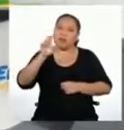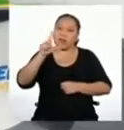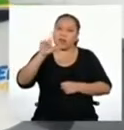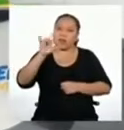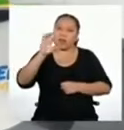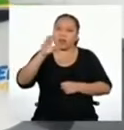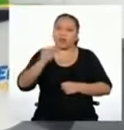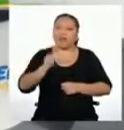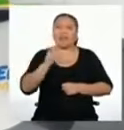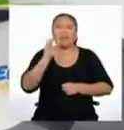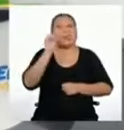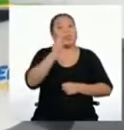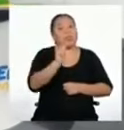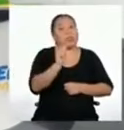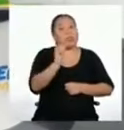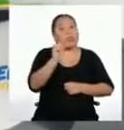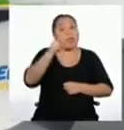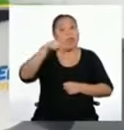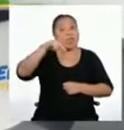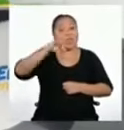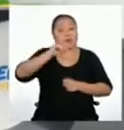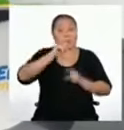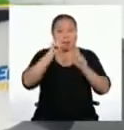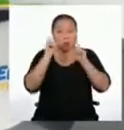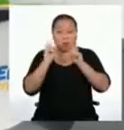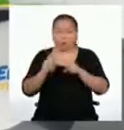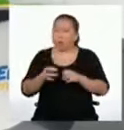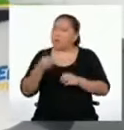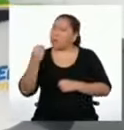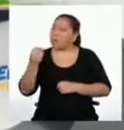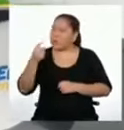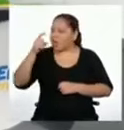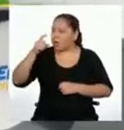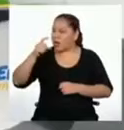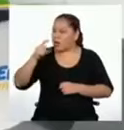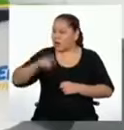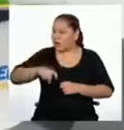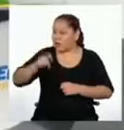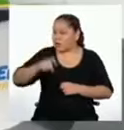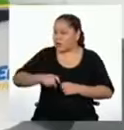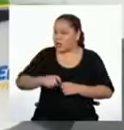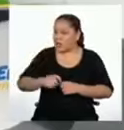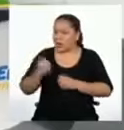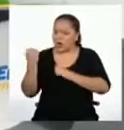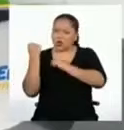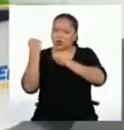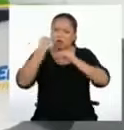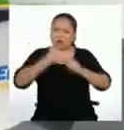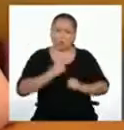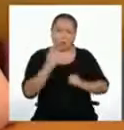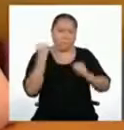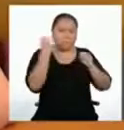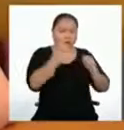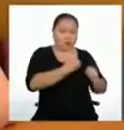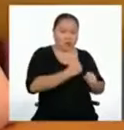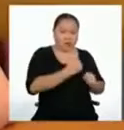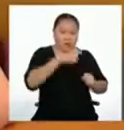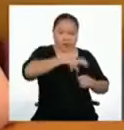consulta: ¿por qué crees que es necesario que los poderes del Estado sean independientes?